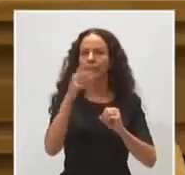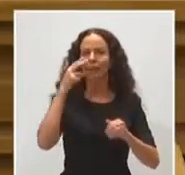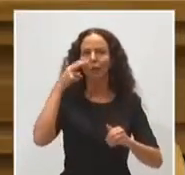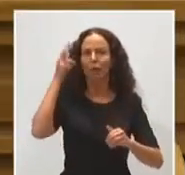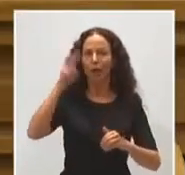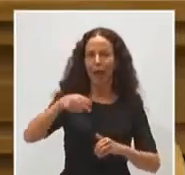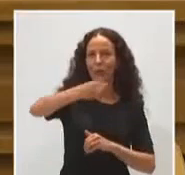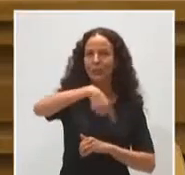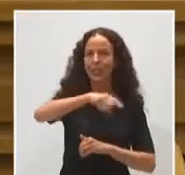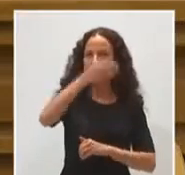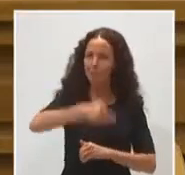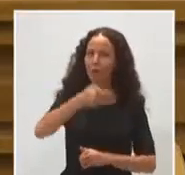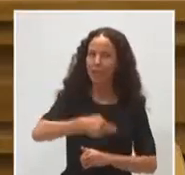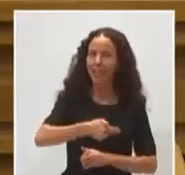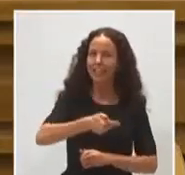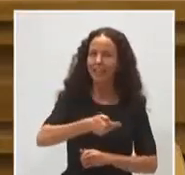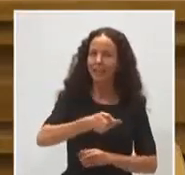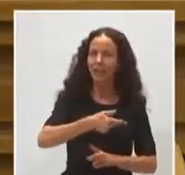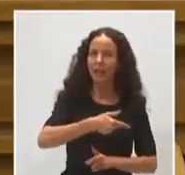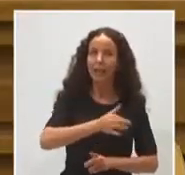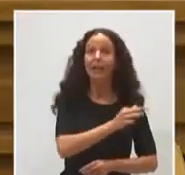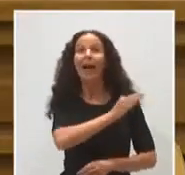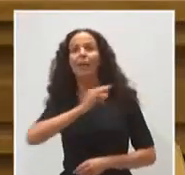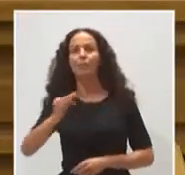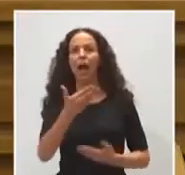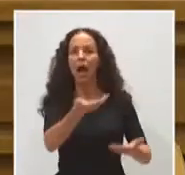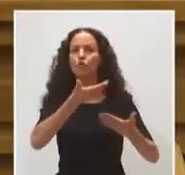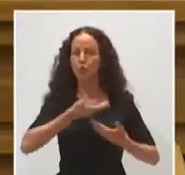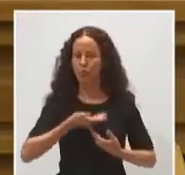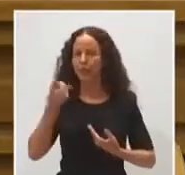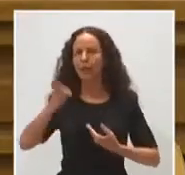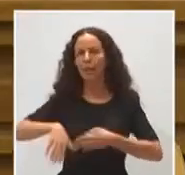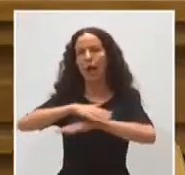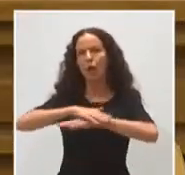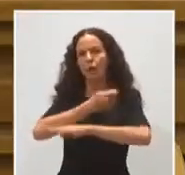importante es algo en lo que nos va a ayudar el gobierno de españa' muchísimas gracias